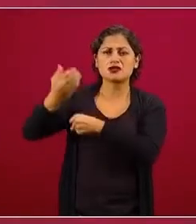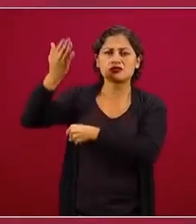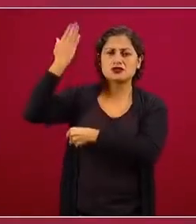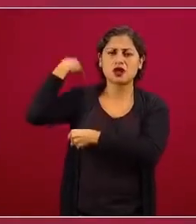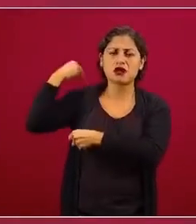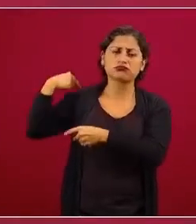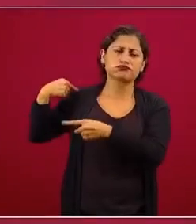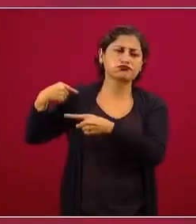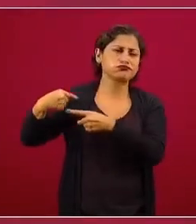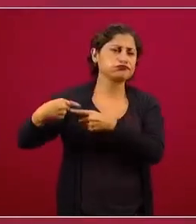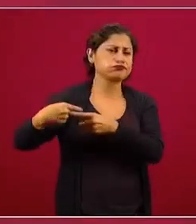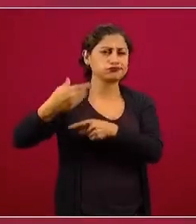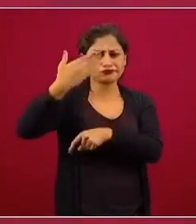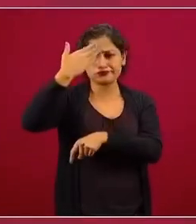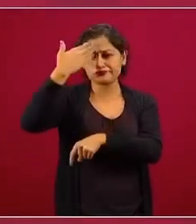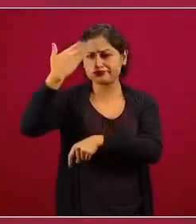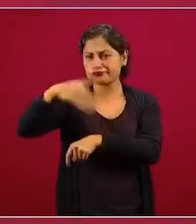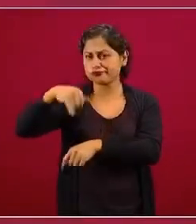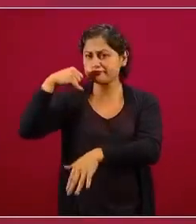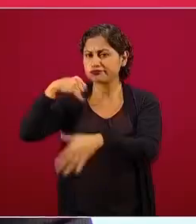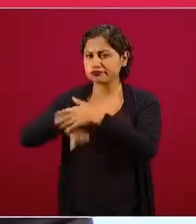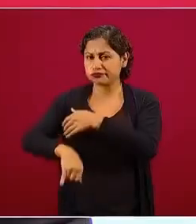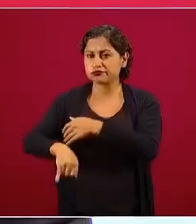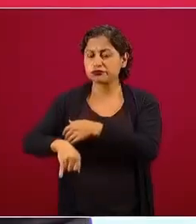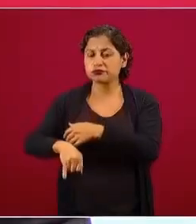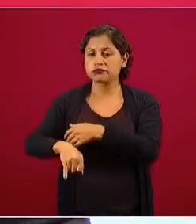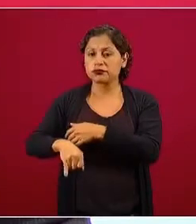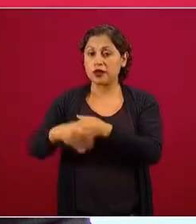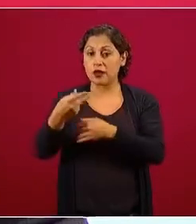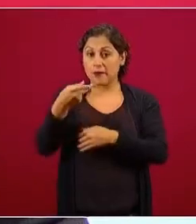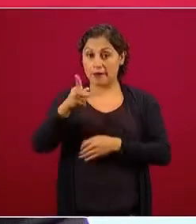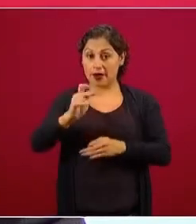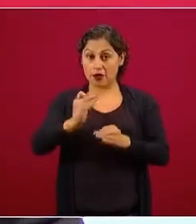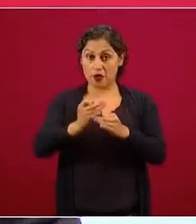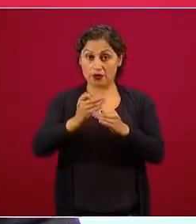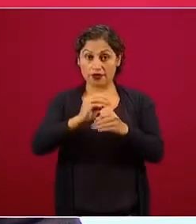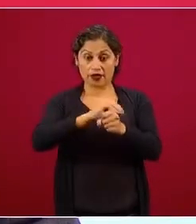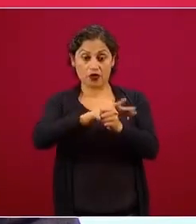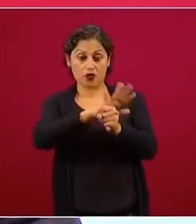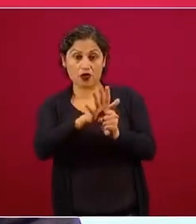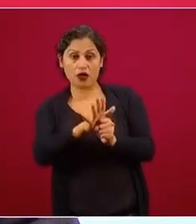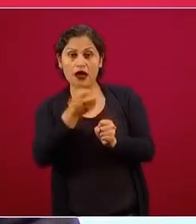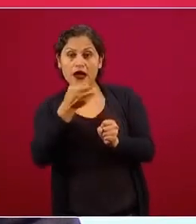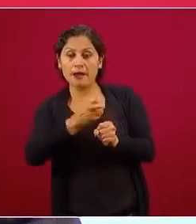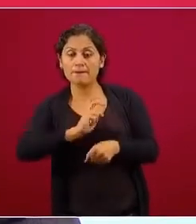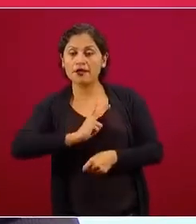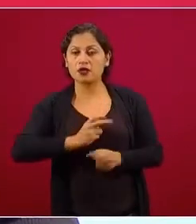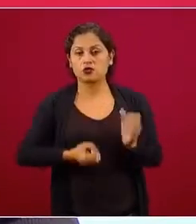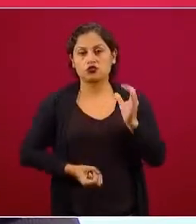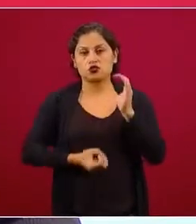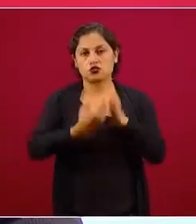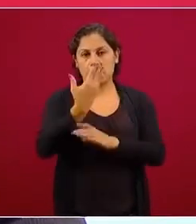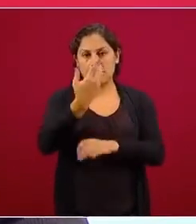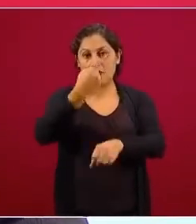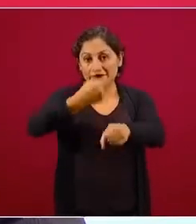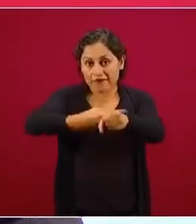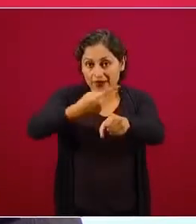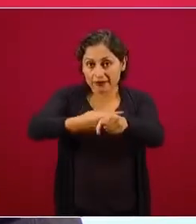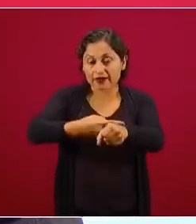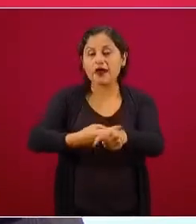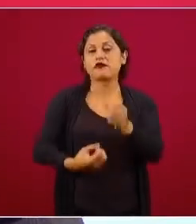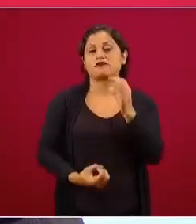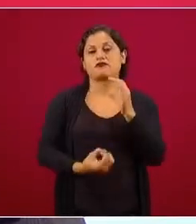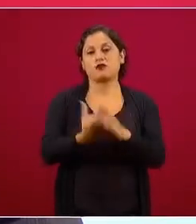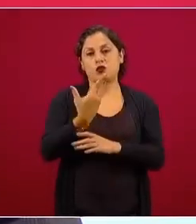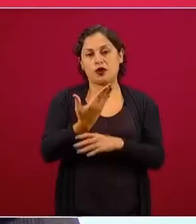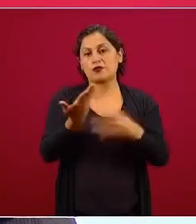dos hace mucho, mucho tiempo más atrás. Estamos ante un virus nuevo que produce una enfermedad nueva, entonces conocer todo esto